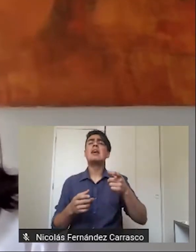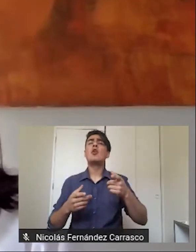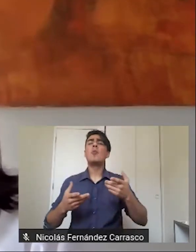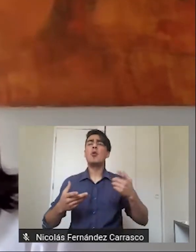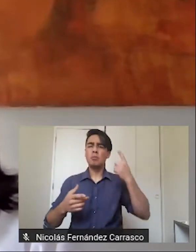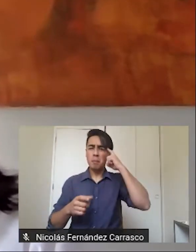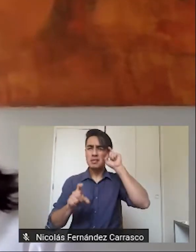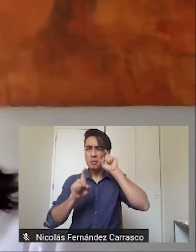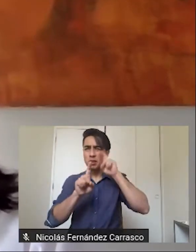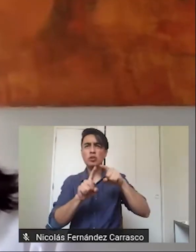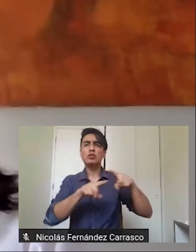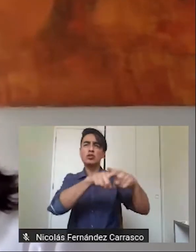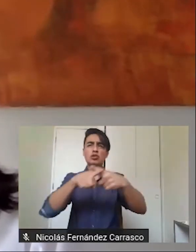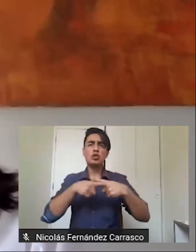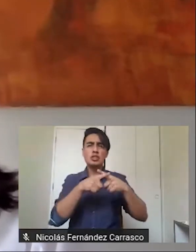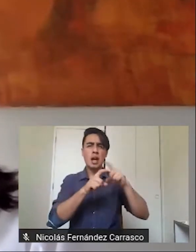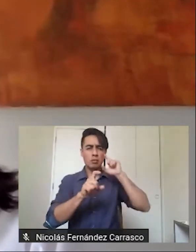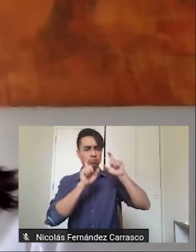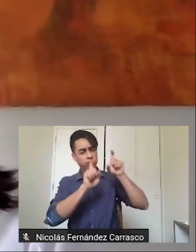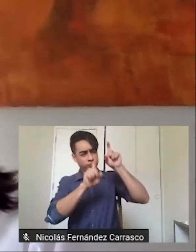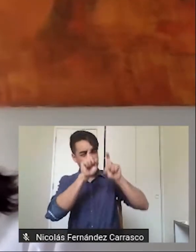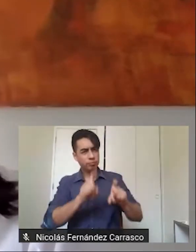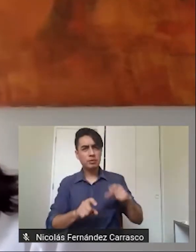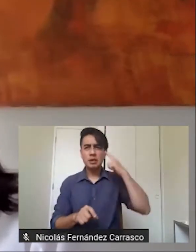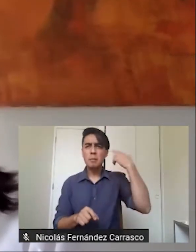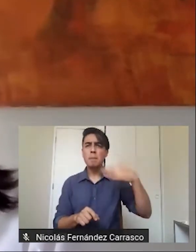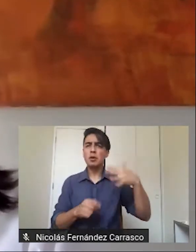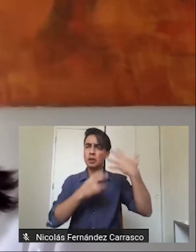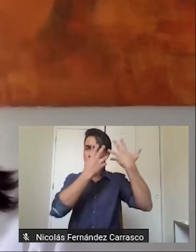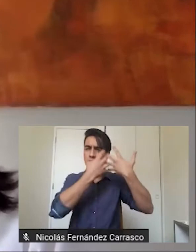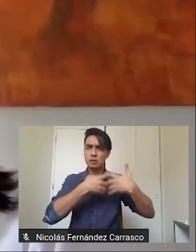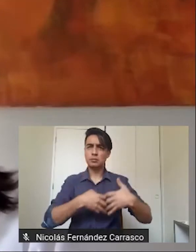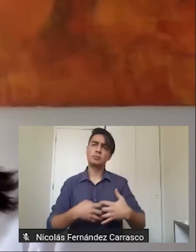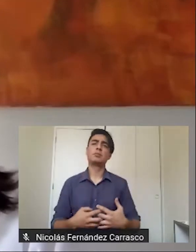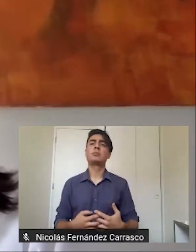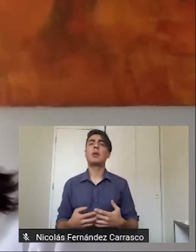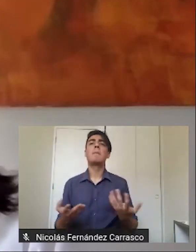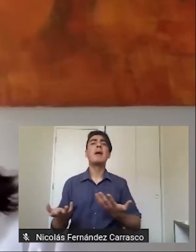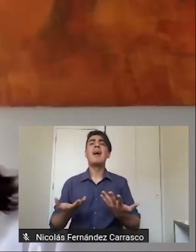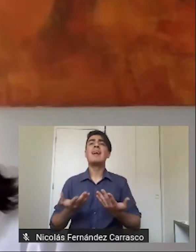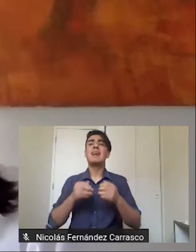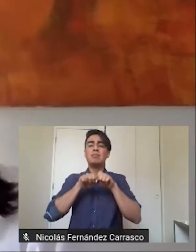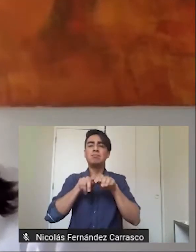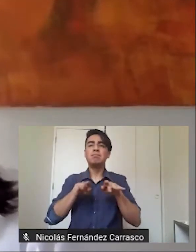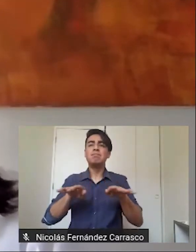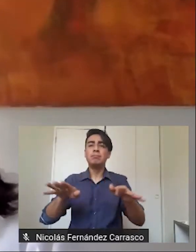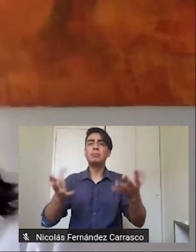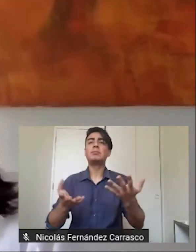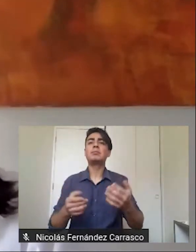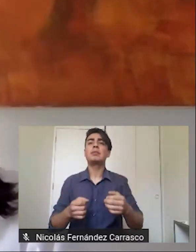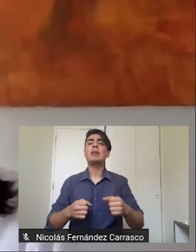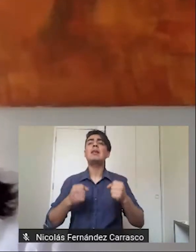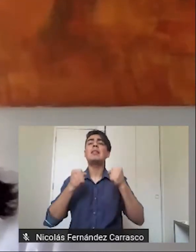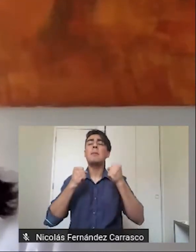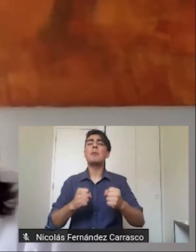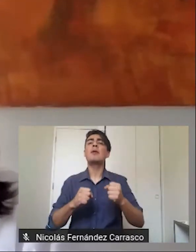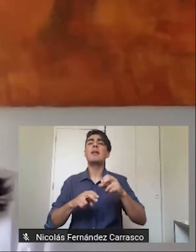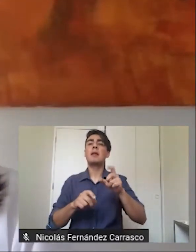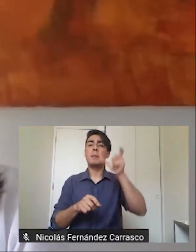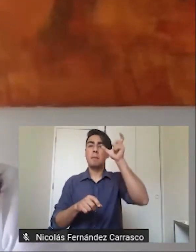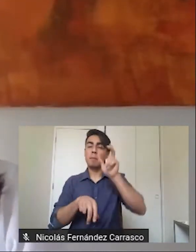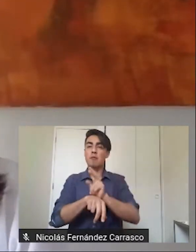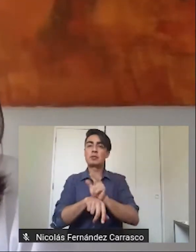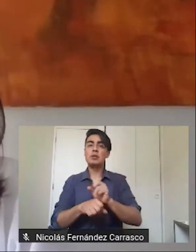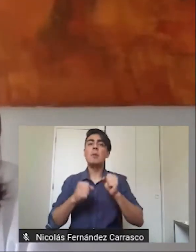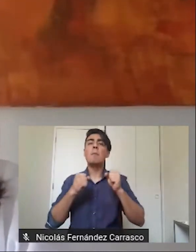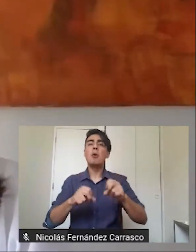que contribuyan a un encuentro democrático respetuoso de las diferencias. Estas constituirán valiosas